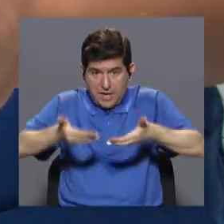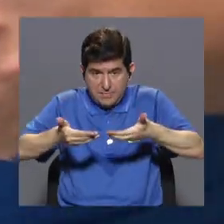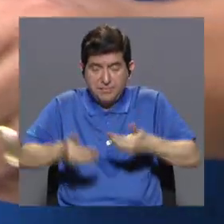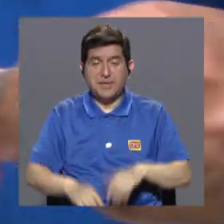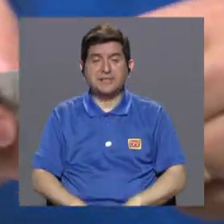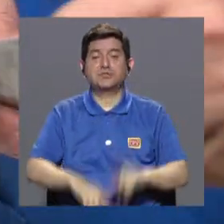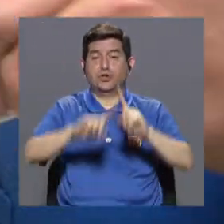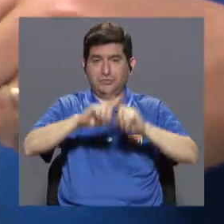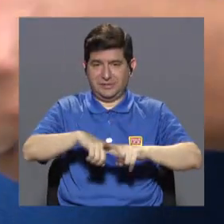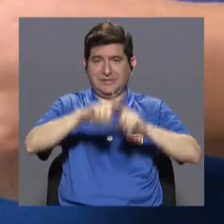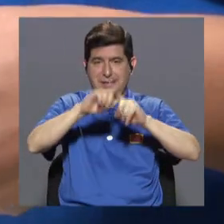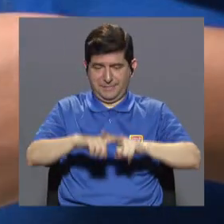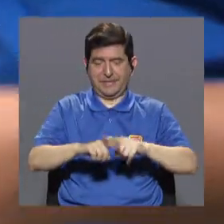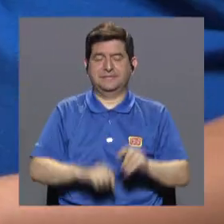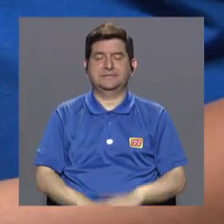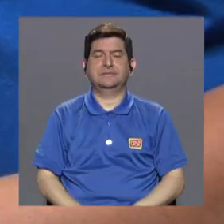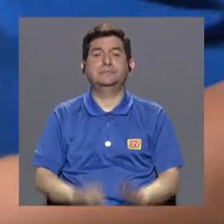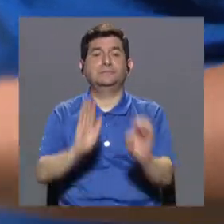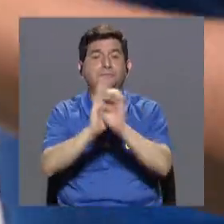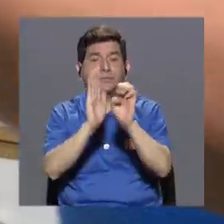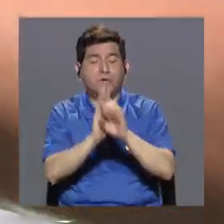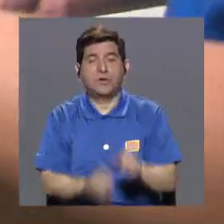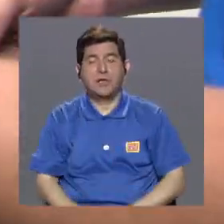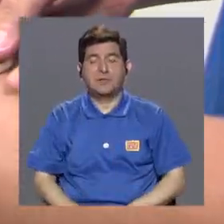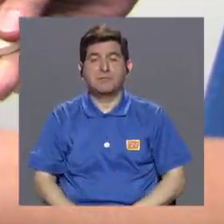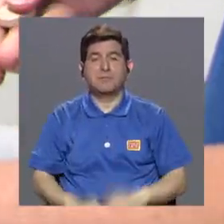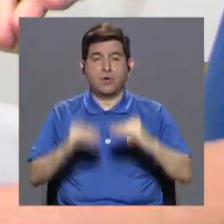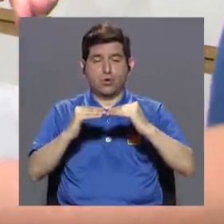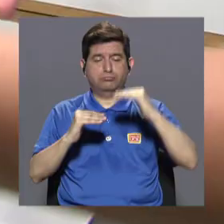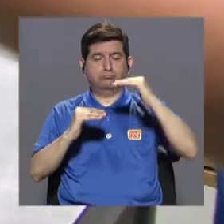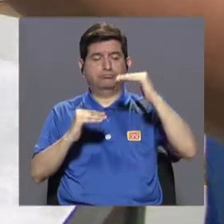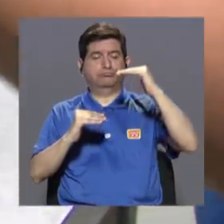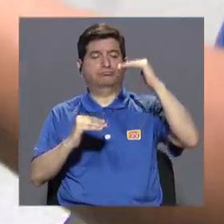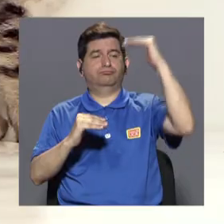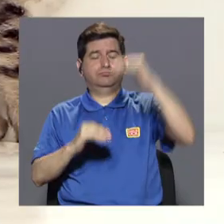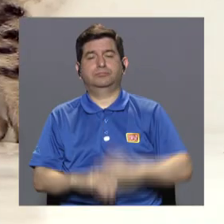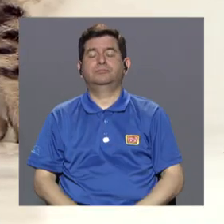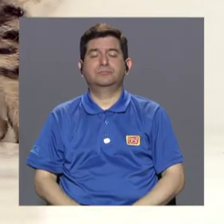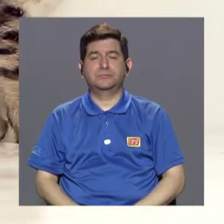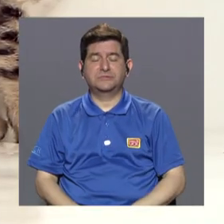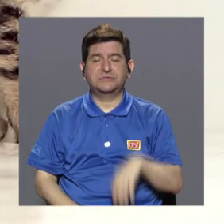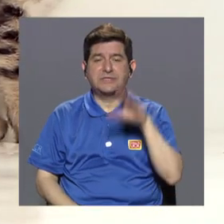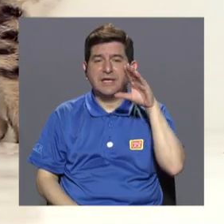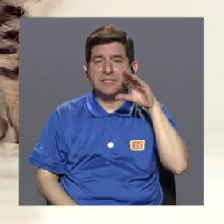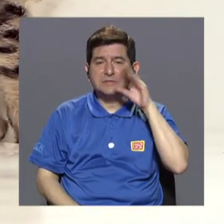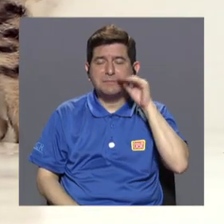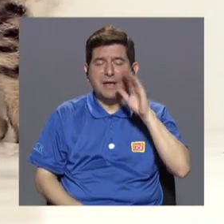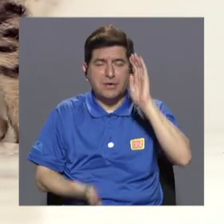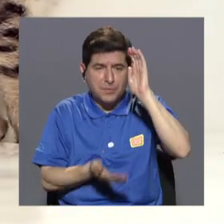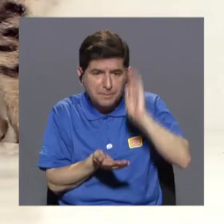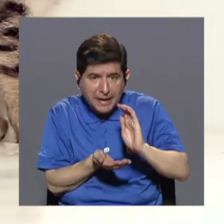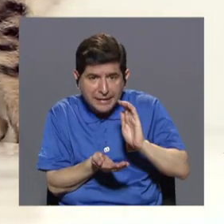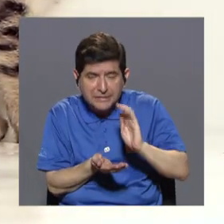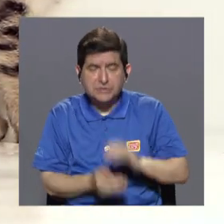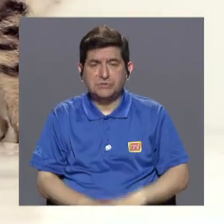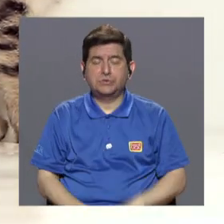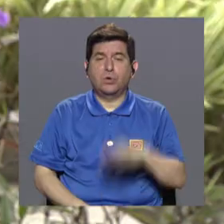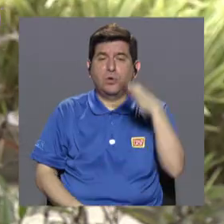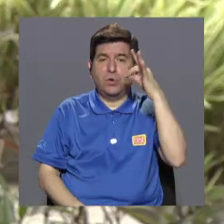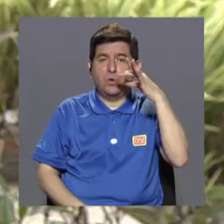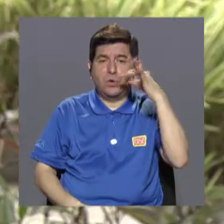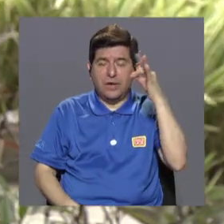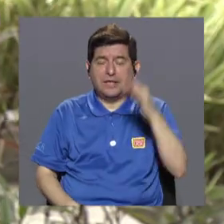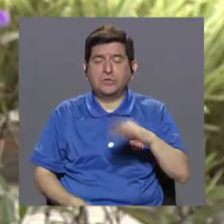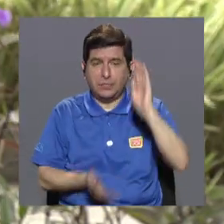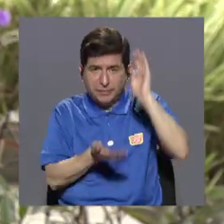viene cada presentación. Entonces, por ejemplo, va por rangos, ¿verdad? Para perros chiquitos o gatos chiquitos, y ahí